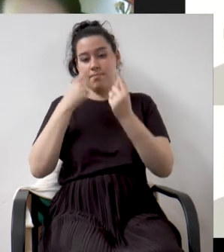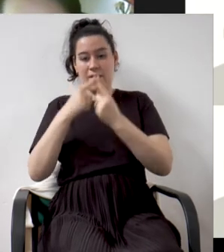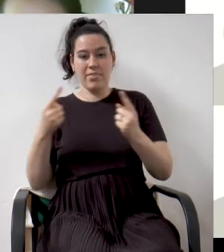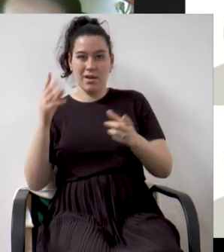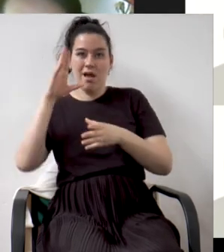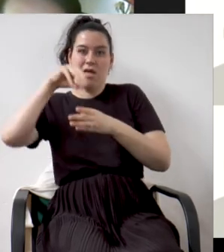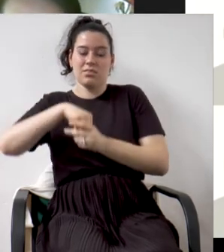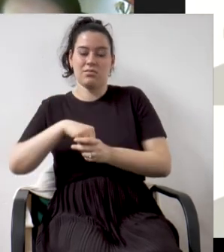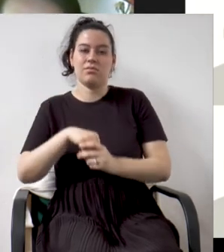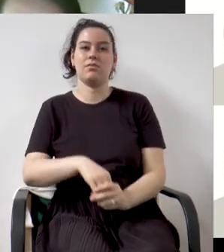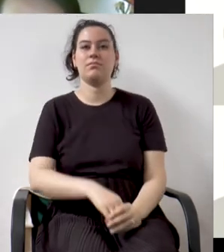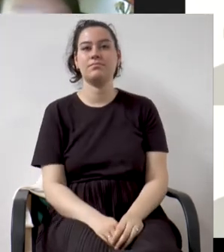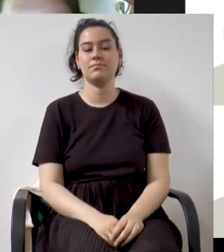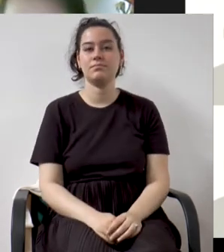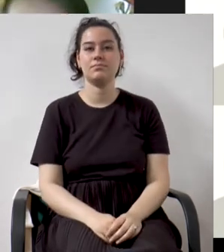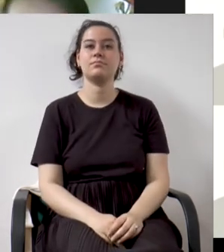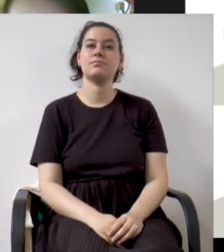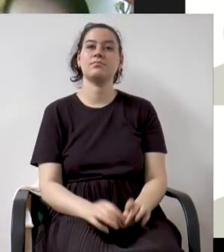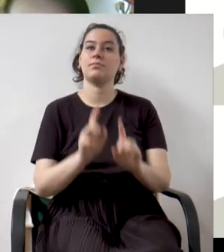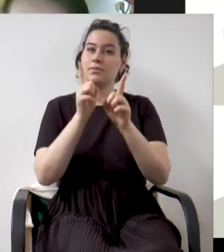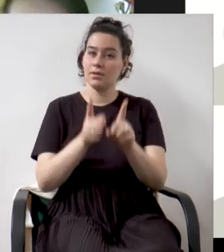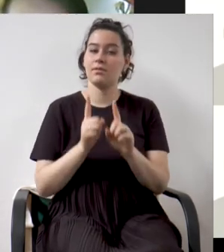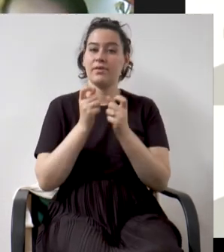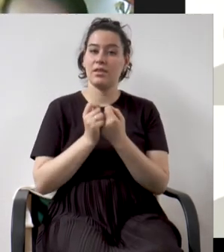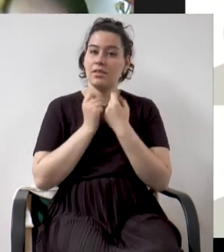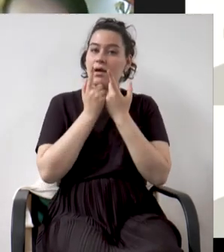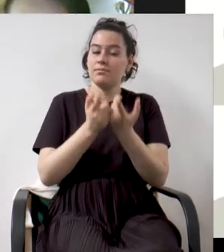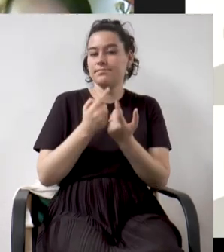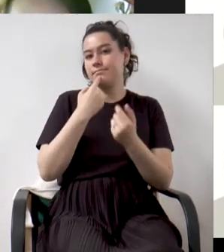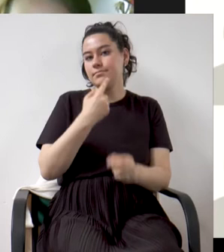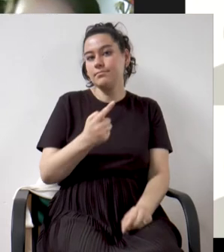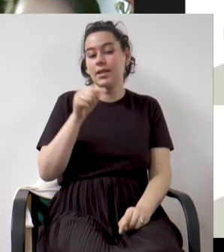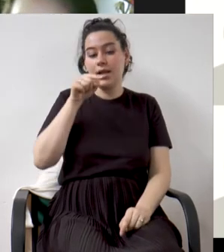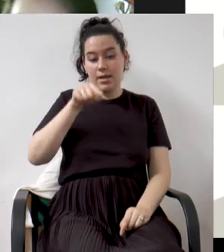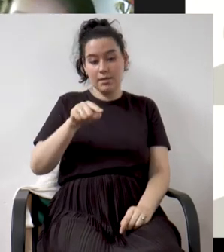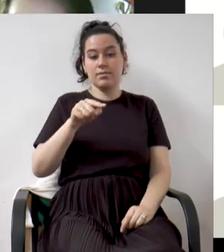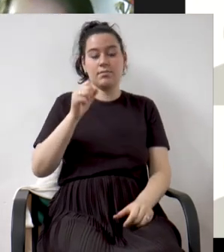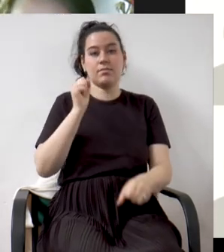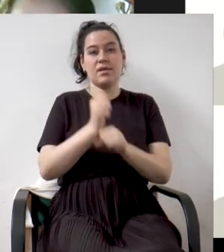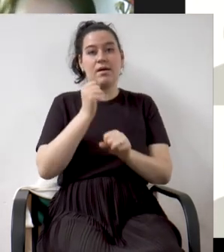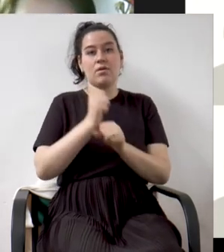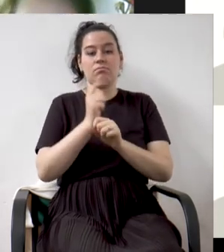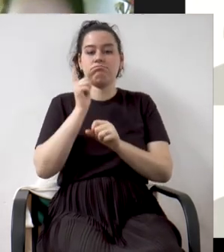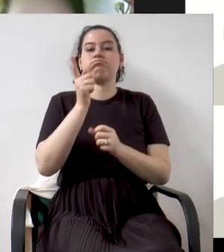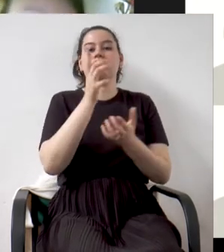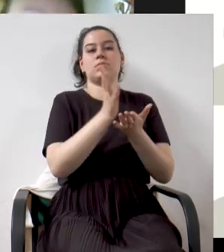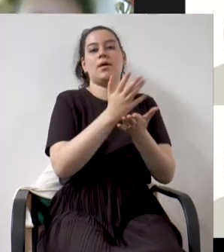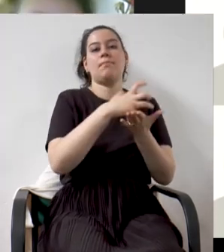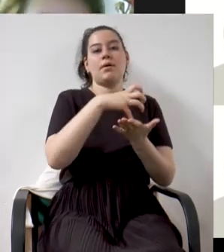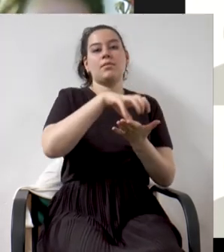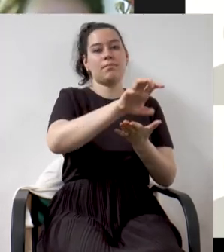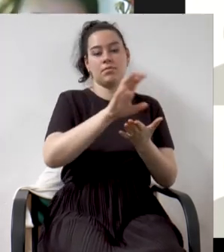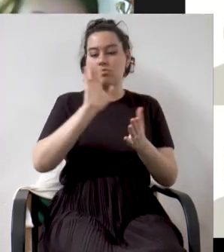carrera. También hay que ser generoso para decir, este cargo tiene que estar en tal departamento y por lo tanto deja